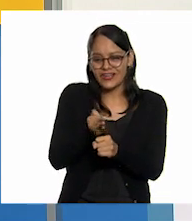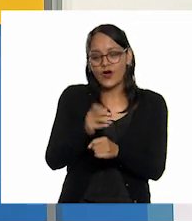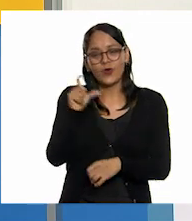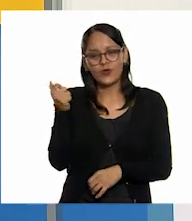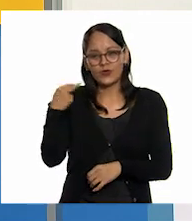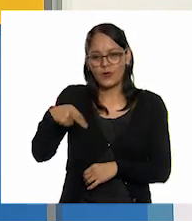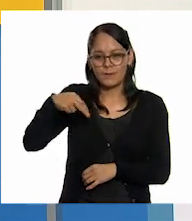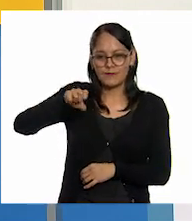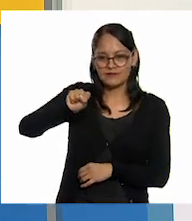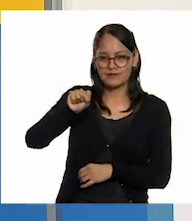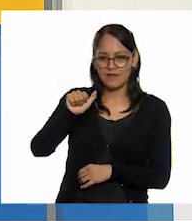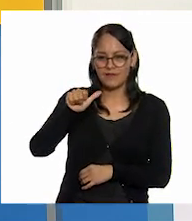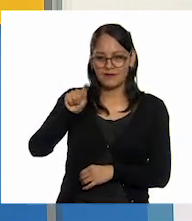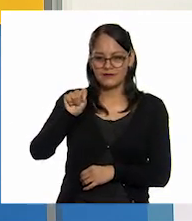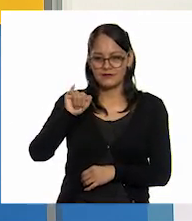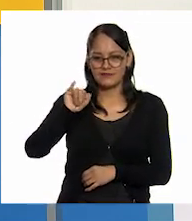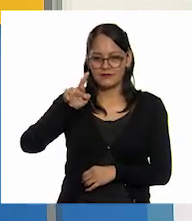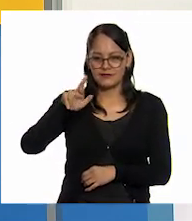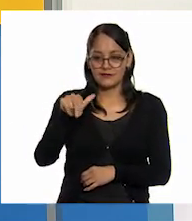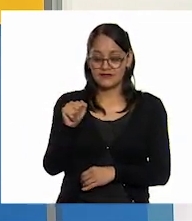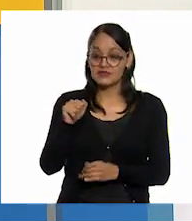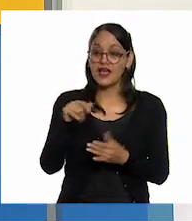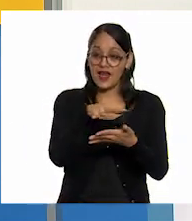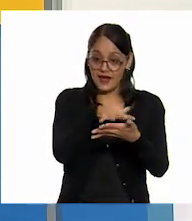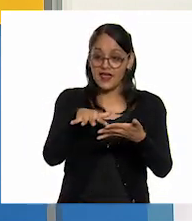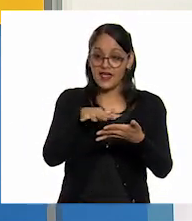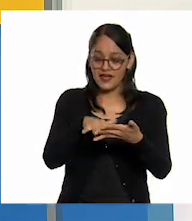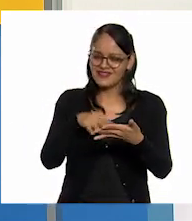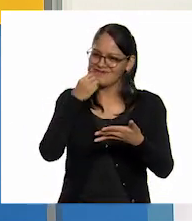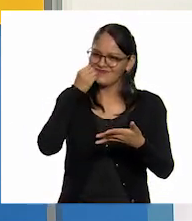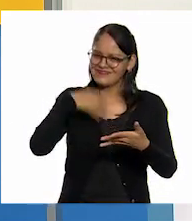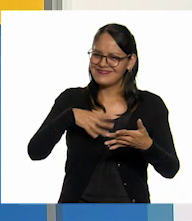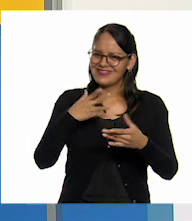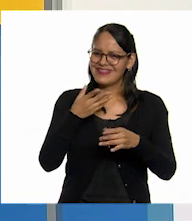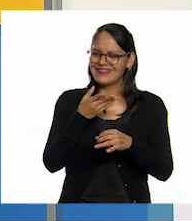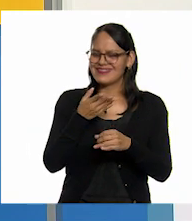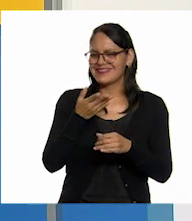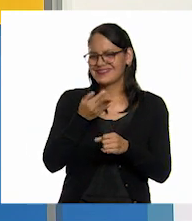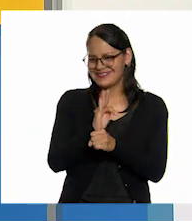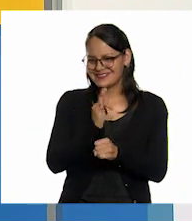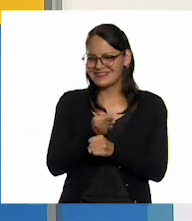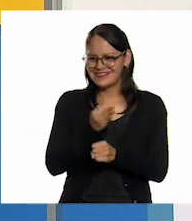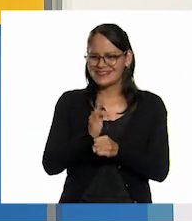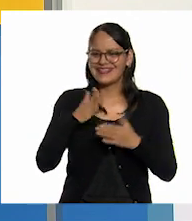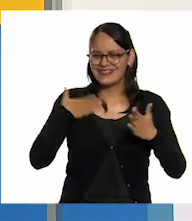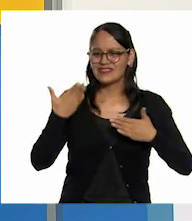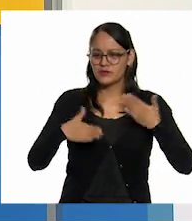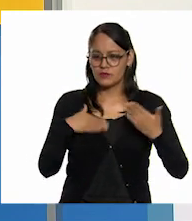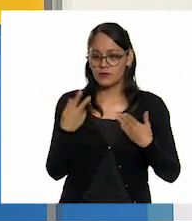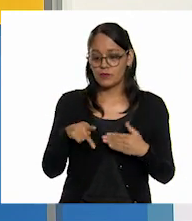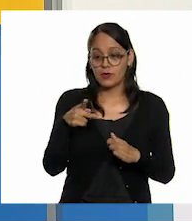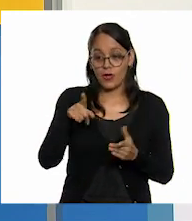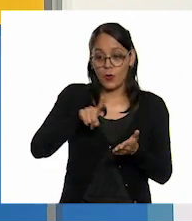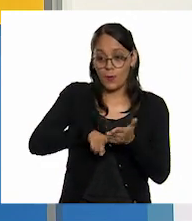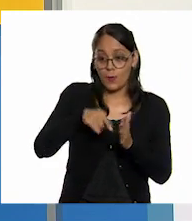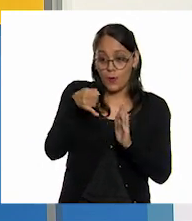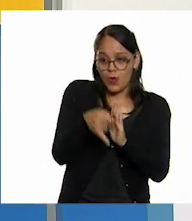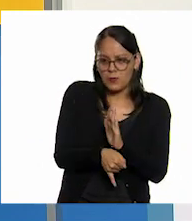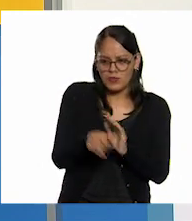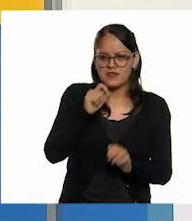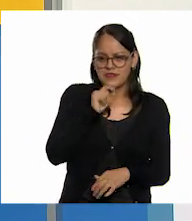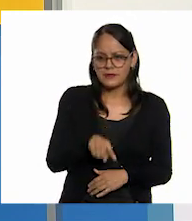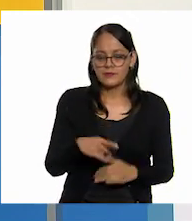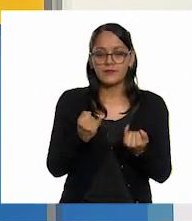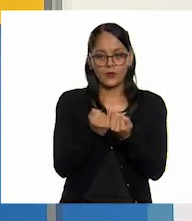literaturas muy divertidas, pero no menos profundas. Lo que vamos a hacer ahora es leer algún cuento